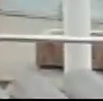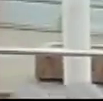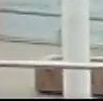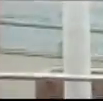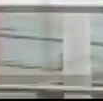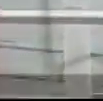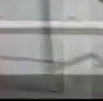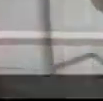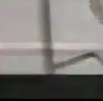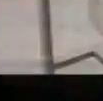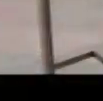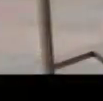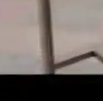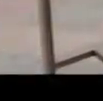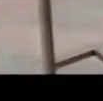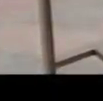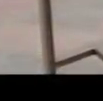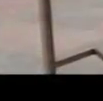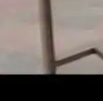Llora el agua, llora el agua,